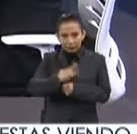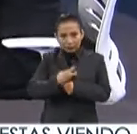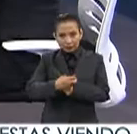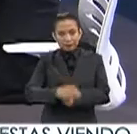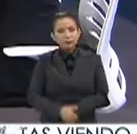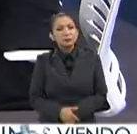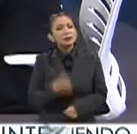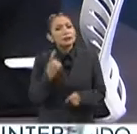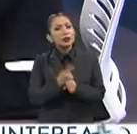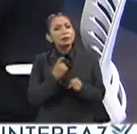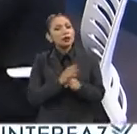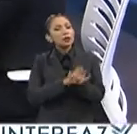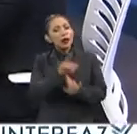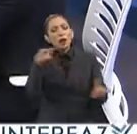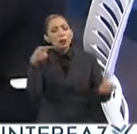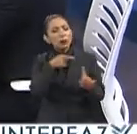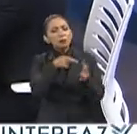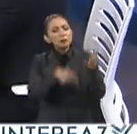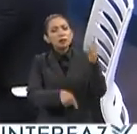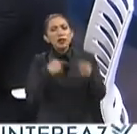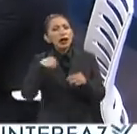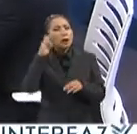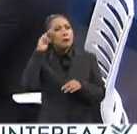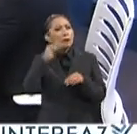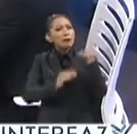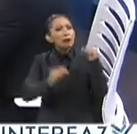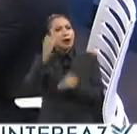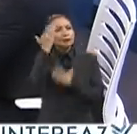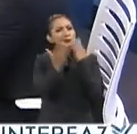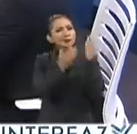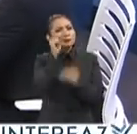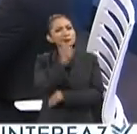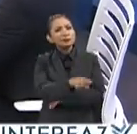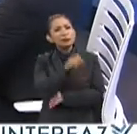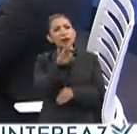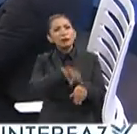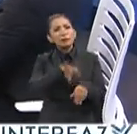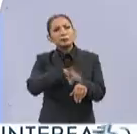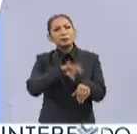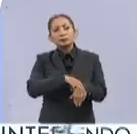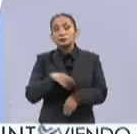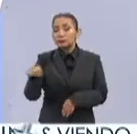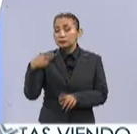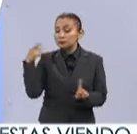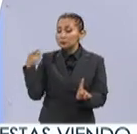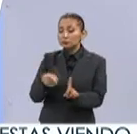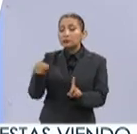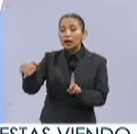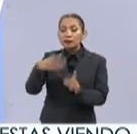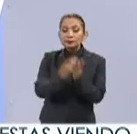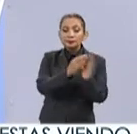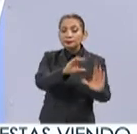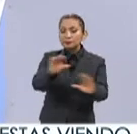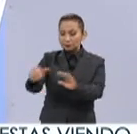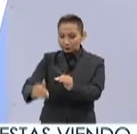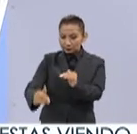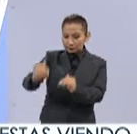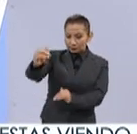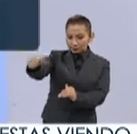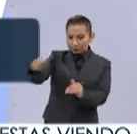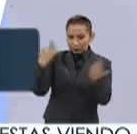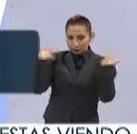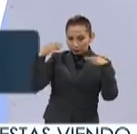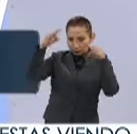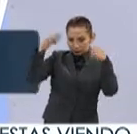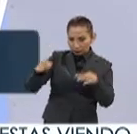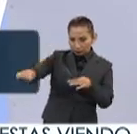invitación. En primer lugar, ¿cuáles son los objetivos de esta maestría en farmacología? Bueno, el propósito fundamental es formar